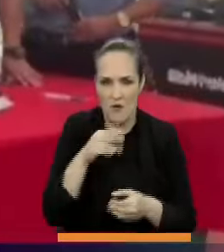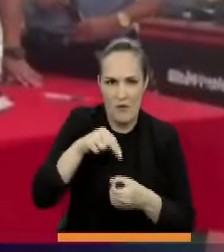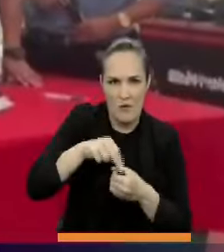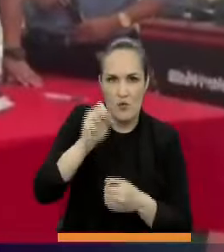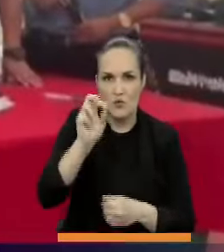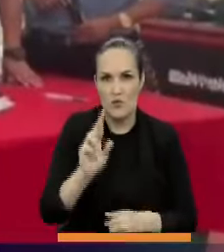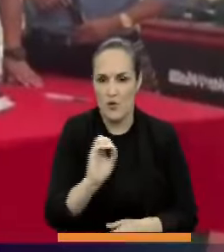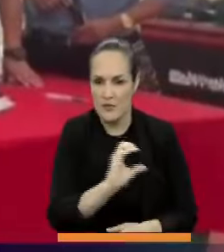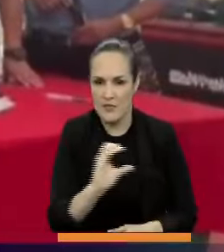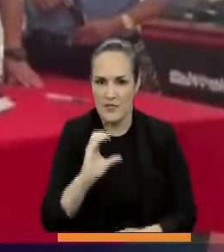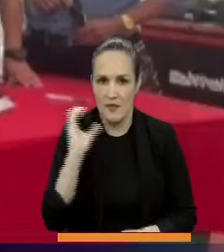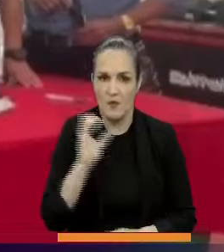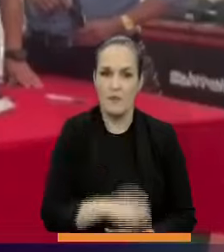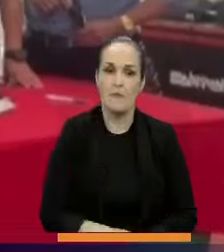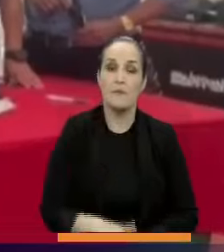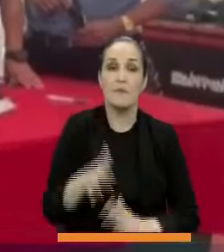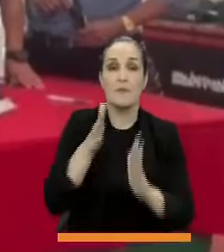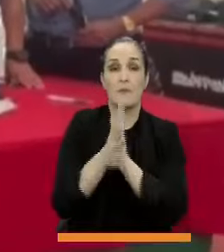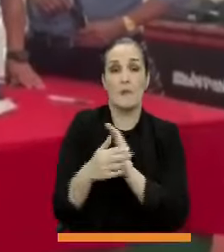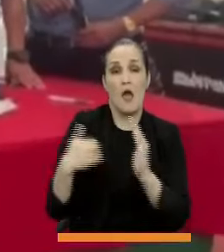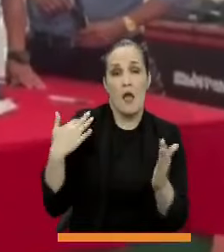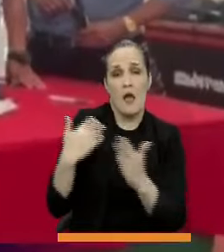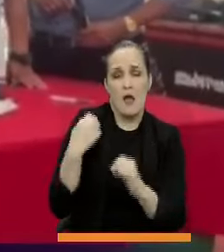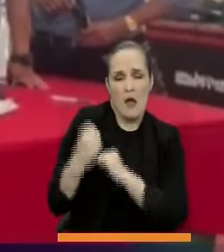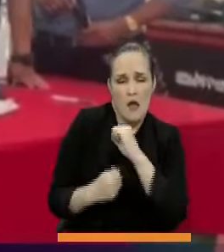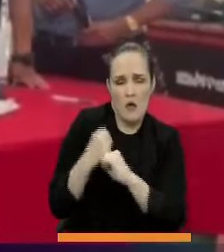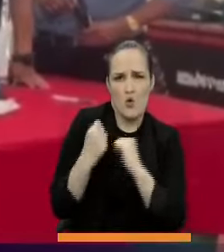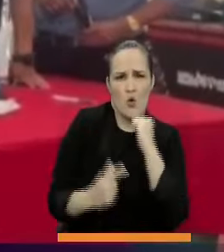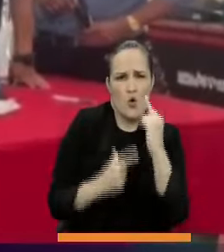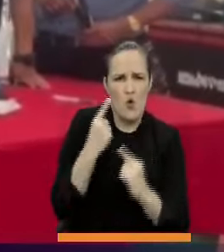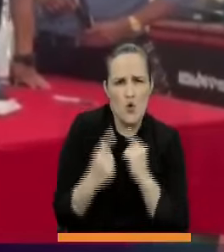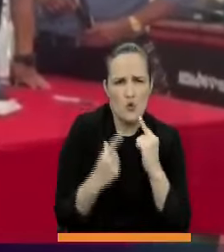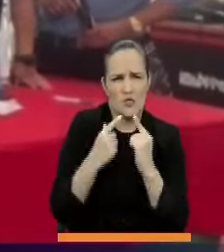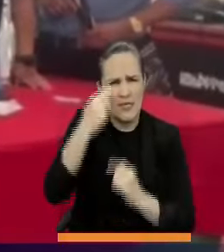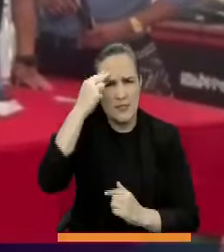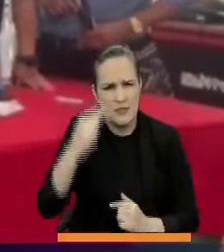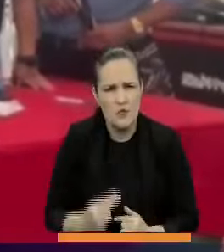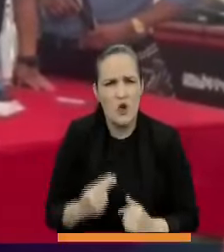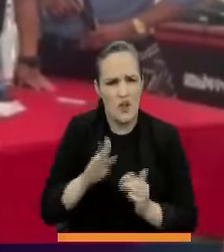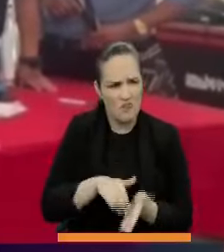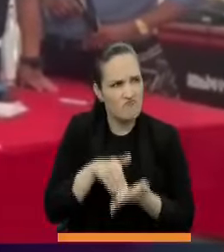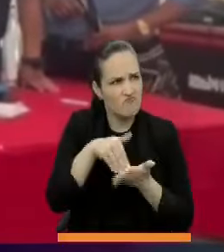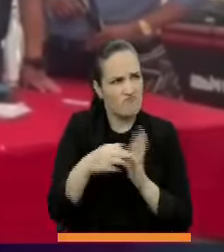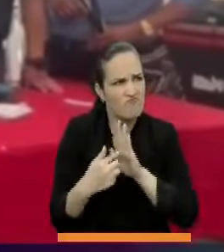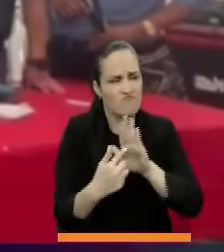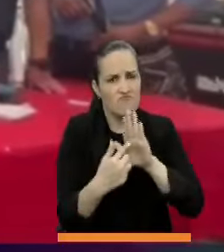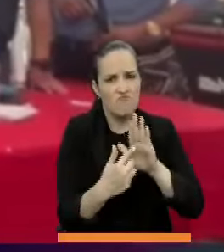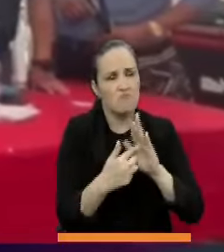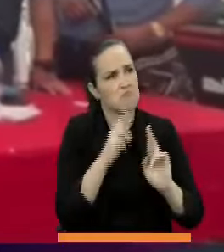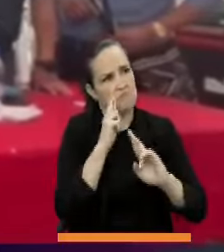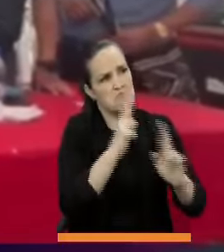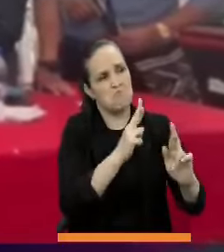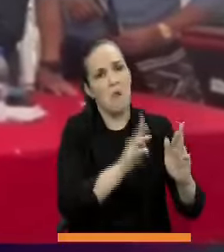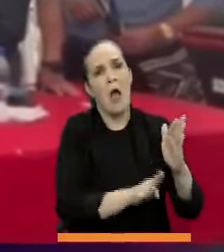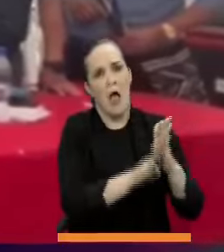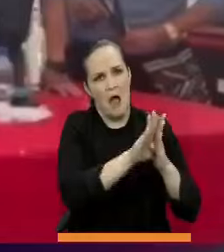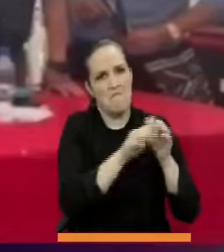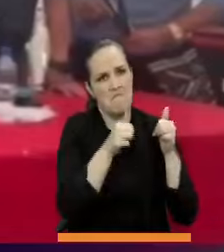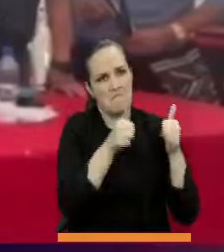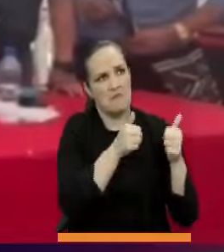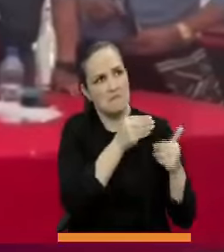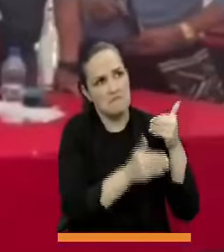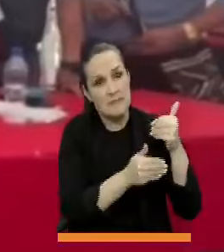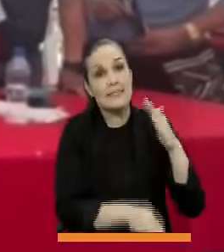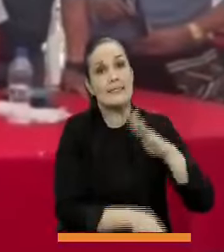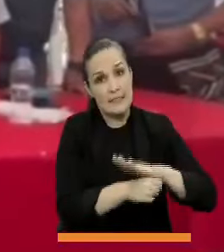En muchos años de historia y de lucha y de reivindicación, reconocemos los avances que se han venido caminando y que tenemos que